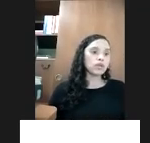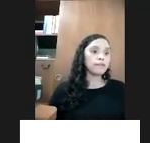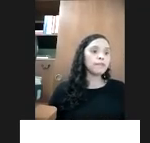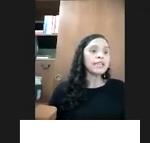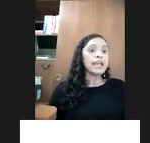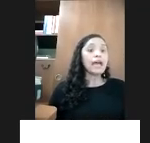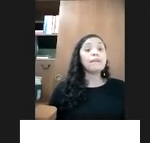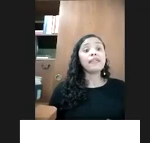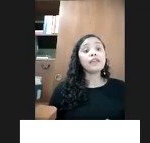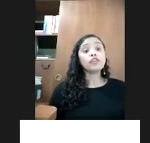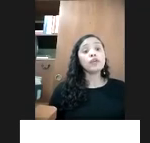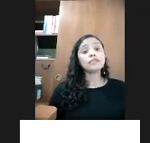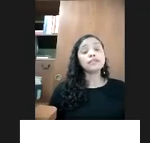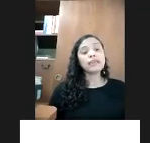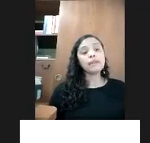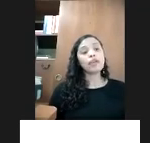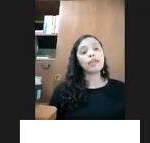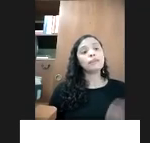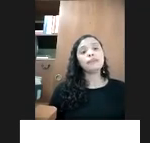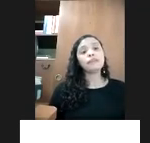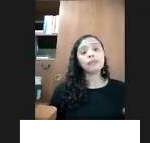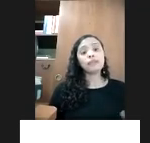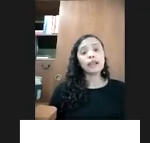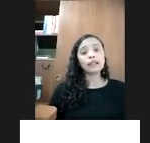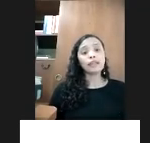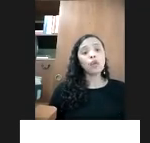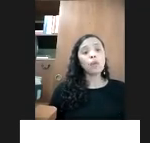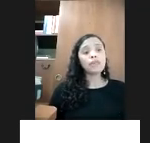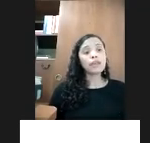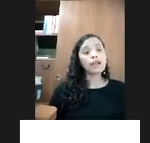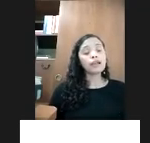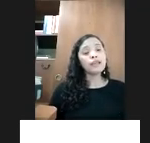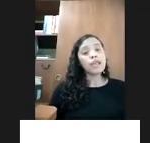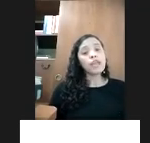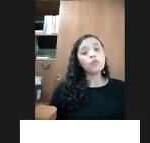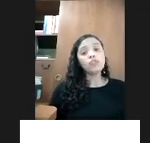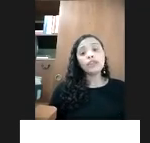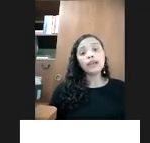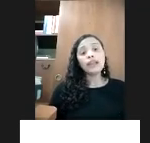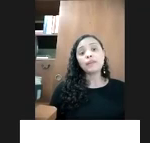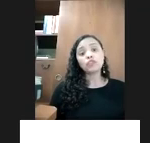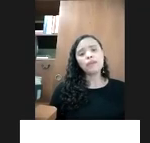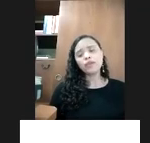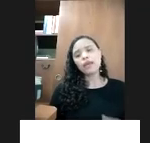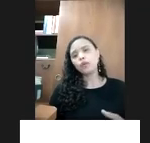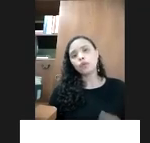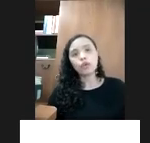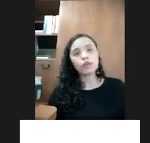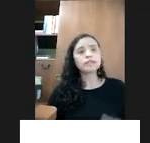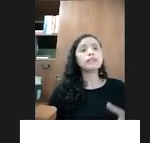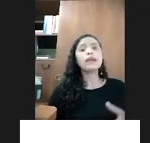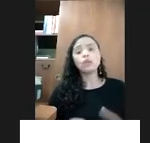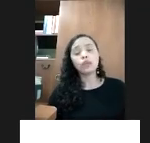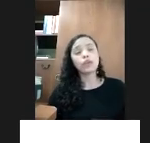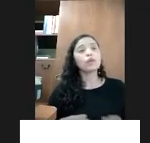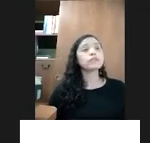poblacional. Además de ello, veíamos que independientemente de la calidad de comida que hagan en un día, las personas mayores, algunos dijeron que hacen